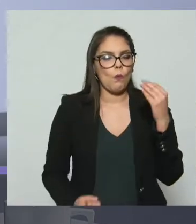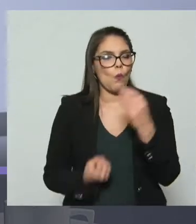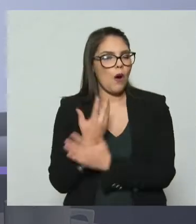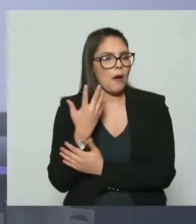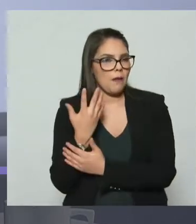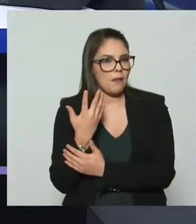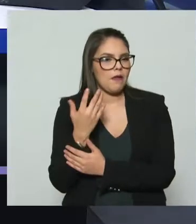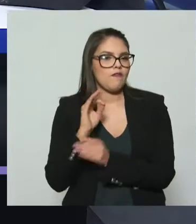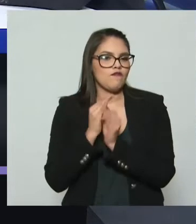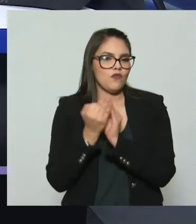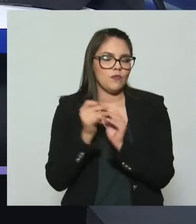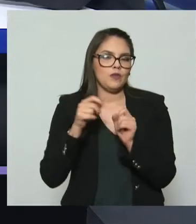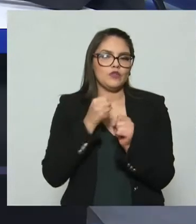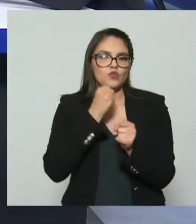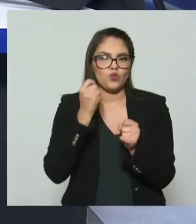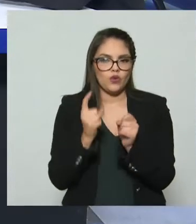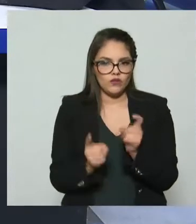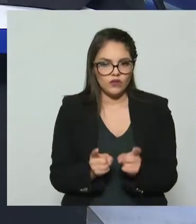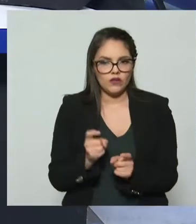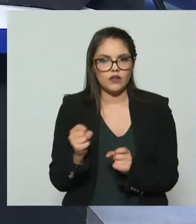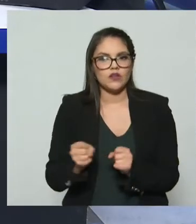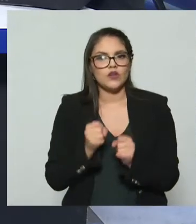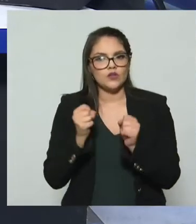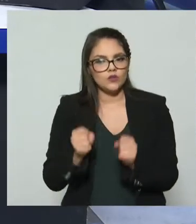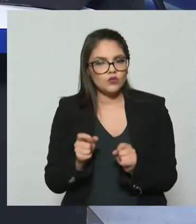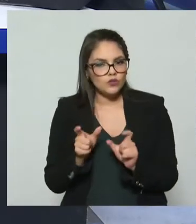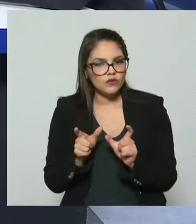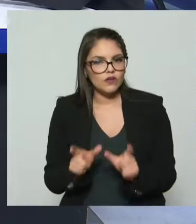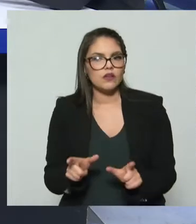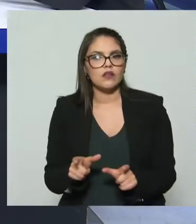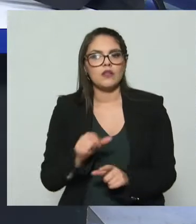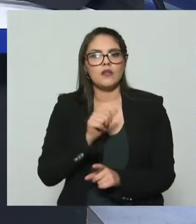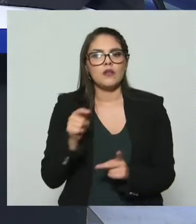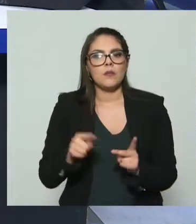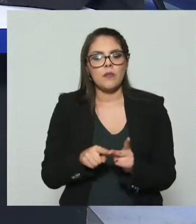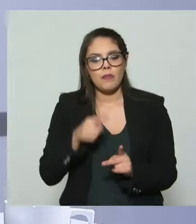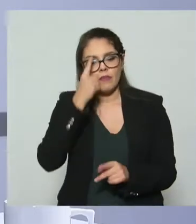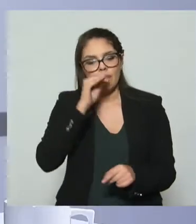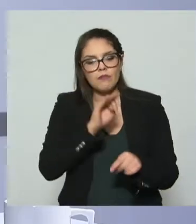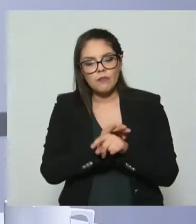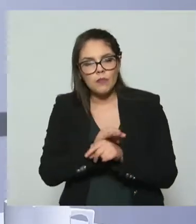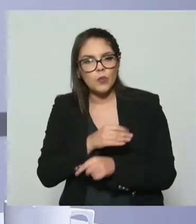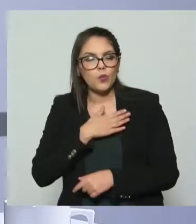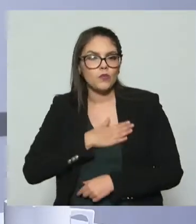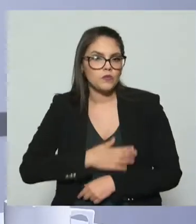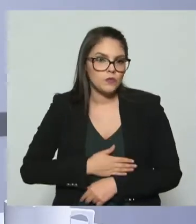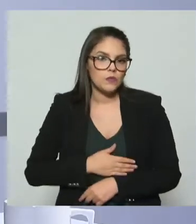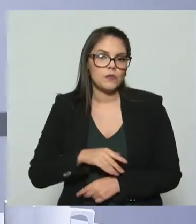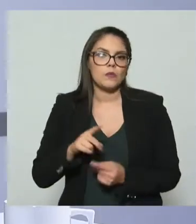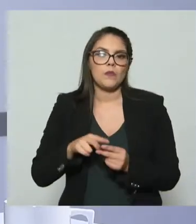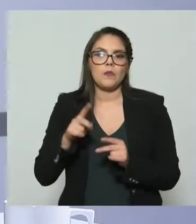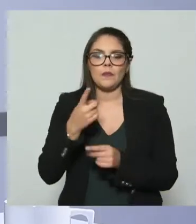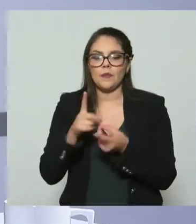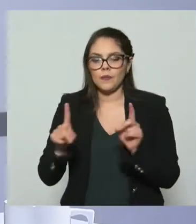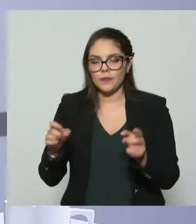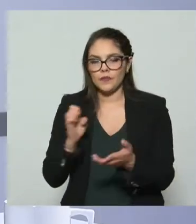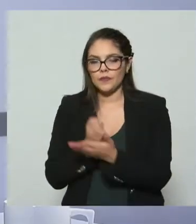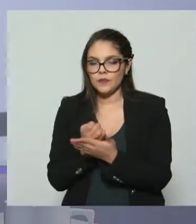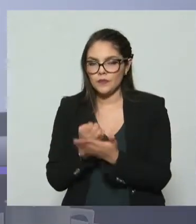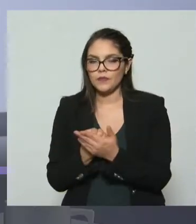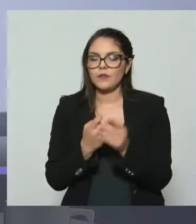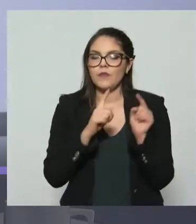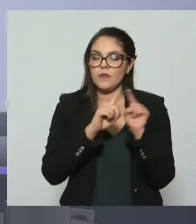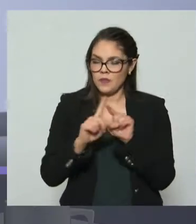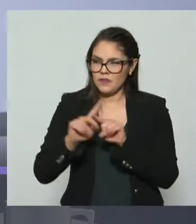de seguridad ciudadana, de procuración de justicia, desarrollo económico, es decir, todos los temas transversales de la